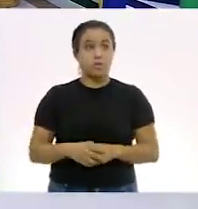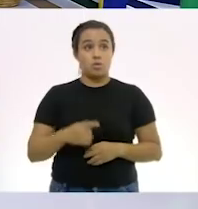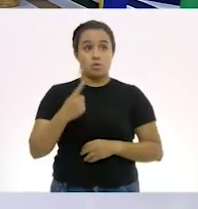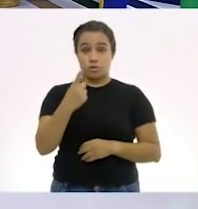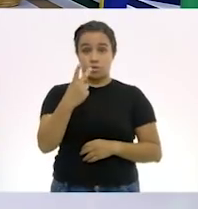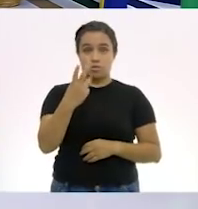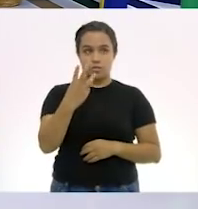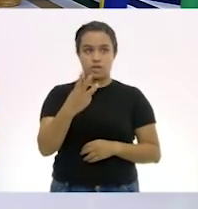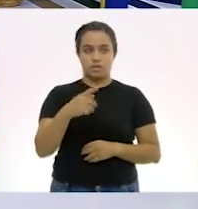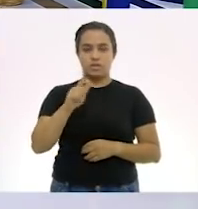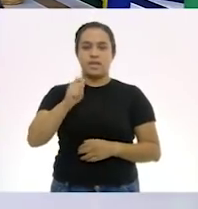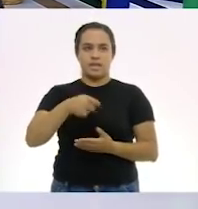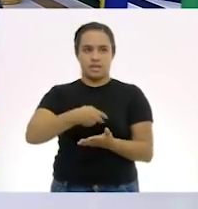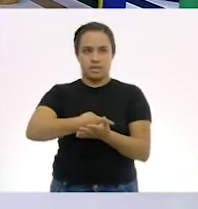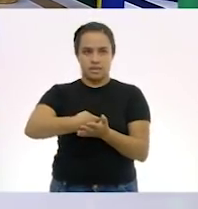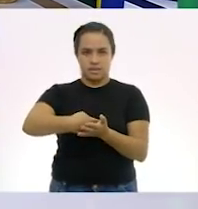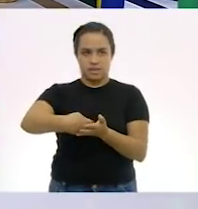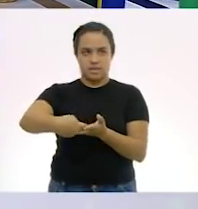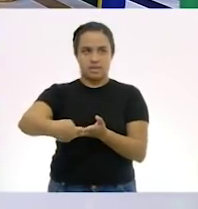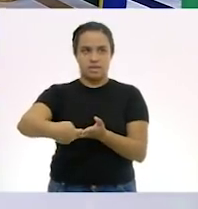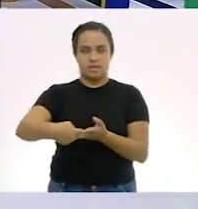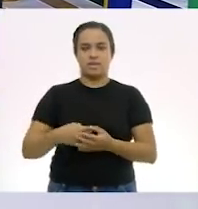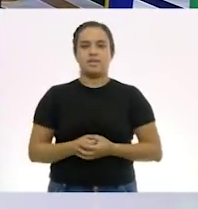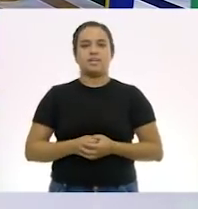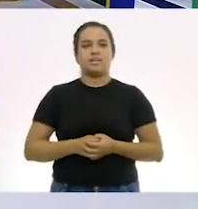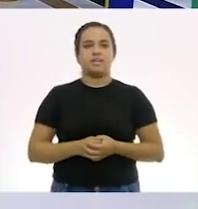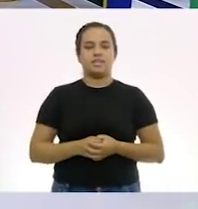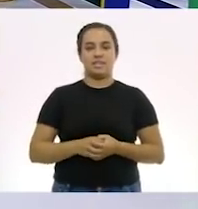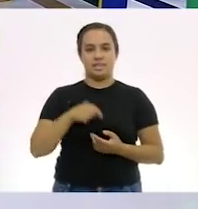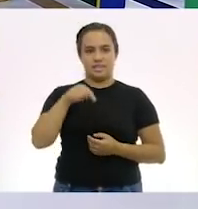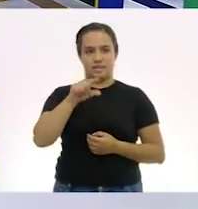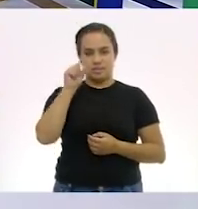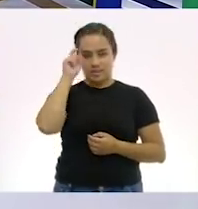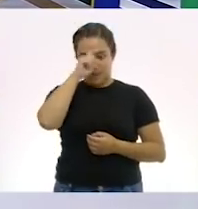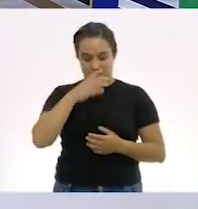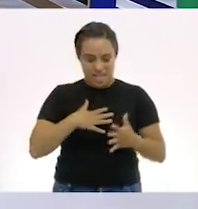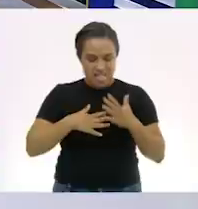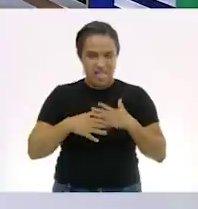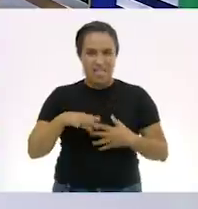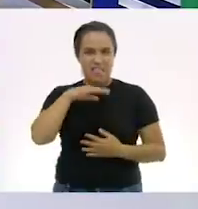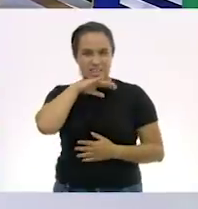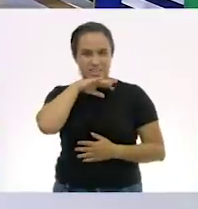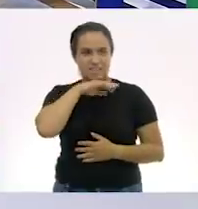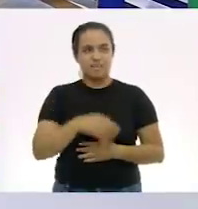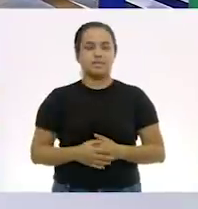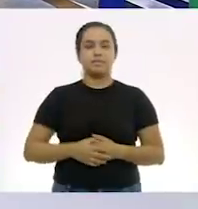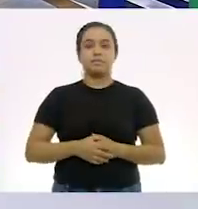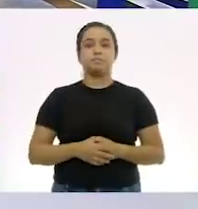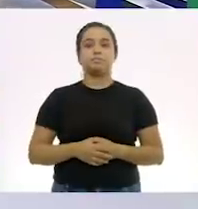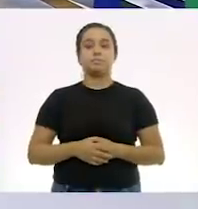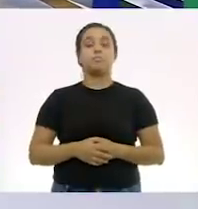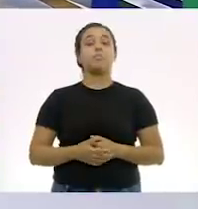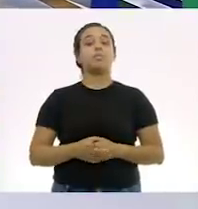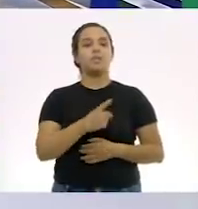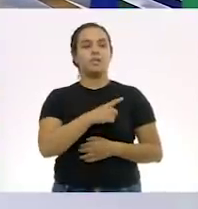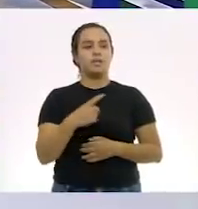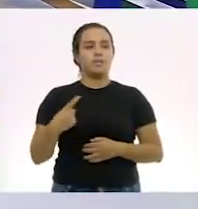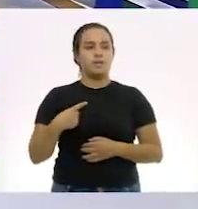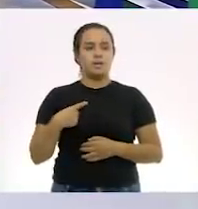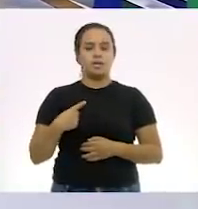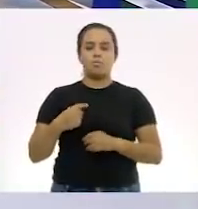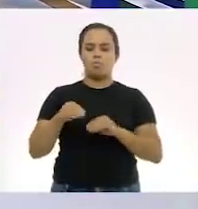El nivel medio implica movimientos. Y esto, bueno, ya podemos desplazarnos hacia adelante, hacia atrás y hacia la izquierda, hacia